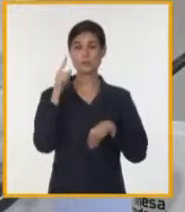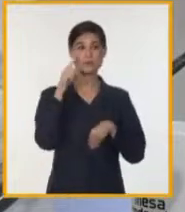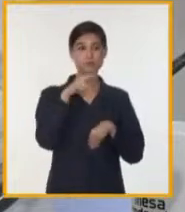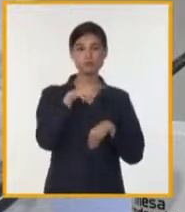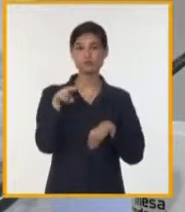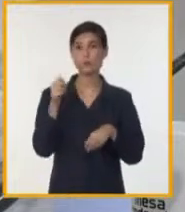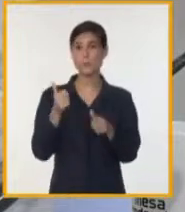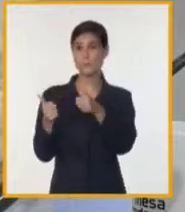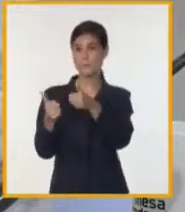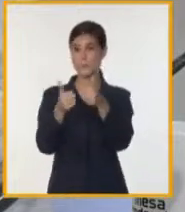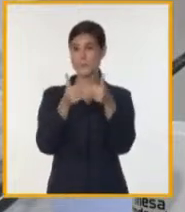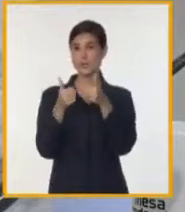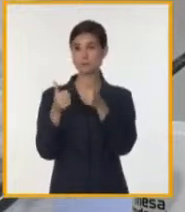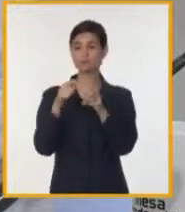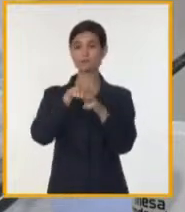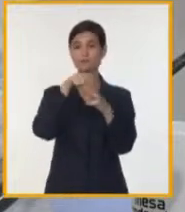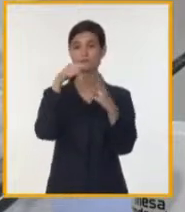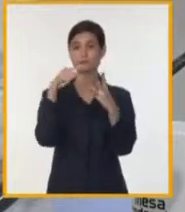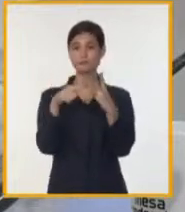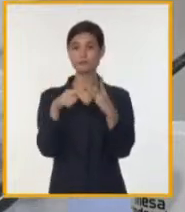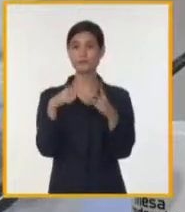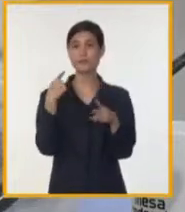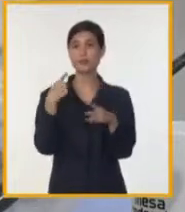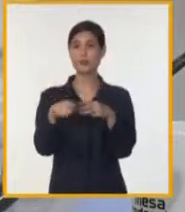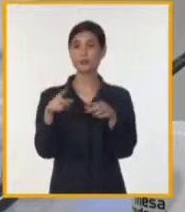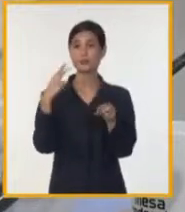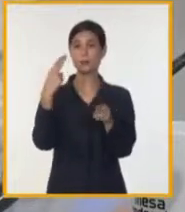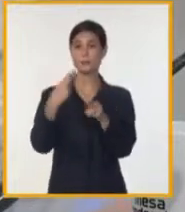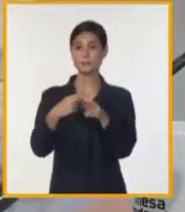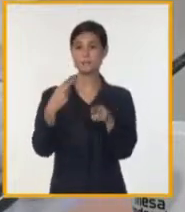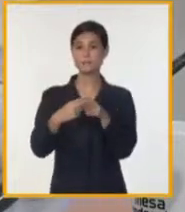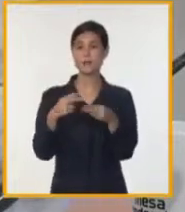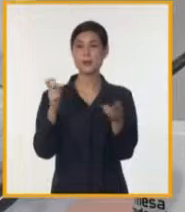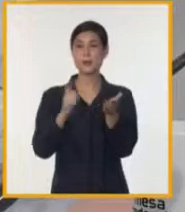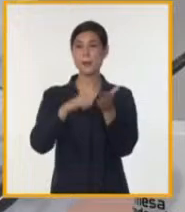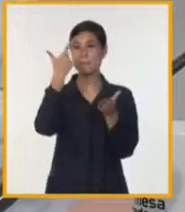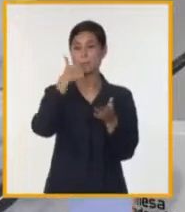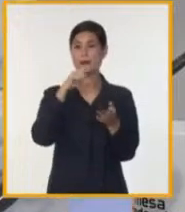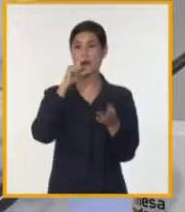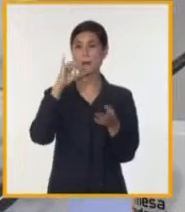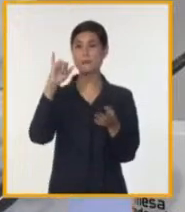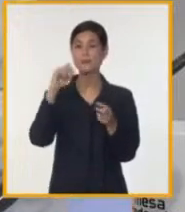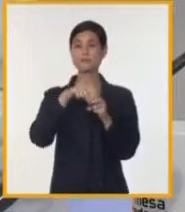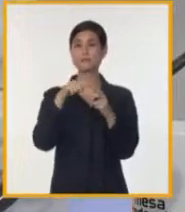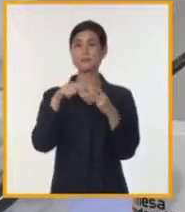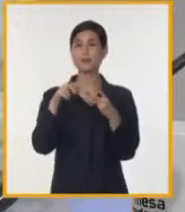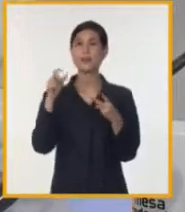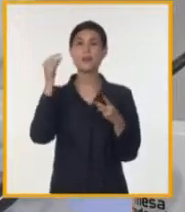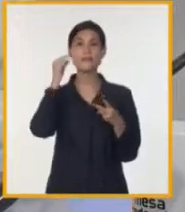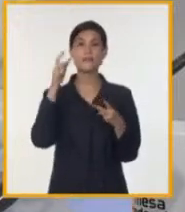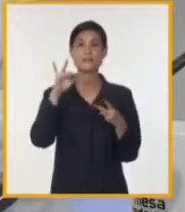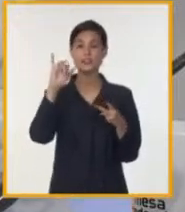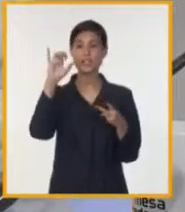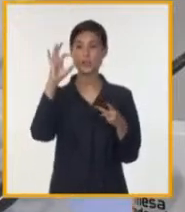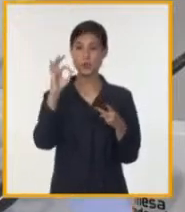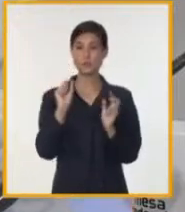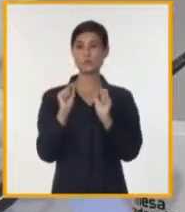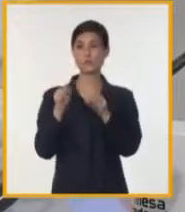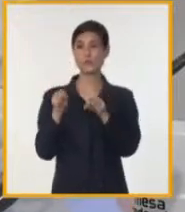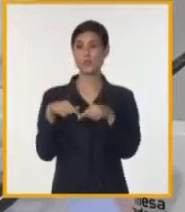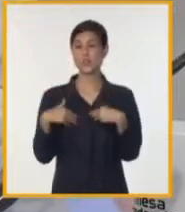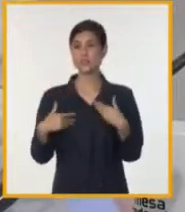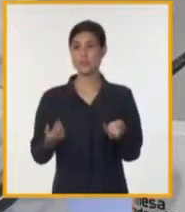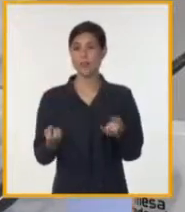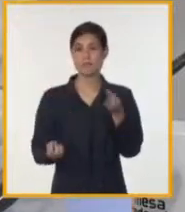Tenemos la otra, que es Pavifrío, una que se está constituyendo ahora, se está creando, que es para producir pavimento frío, que